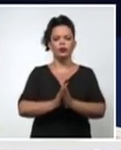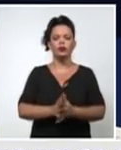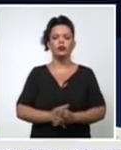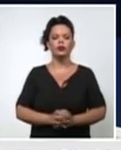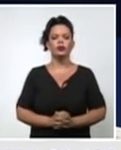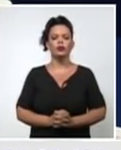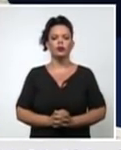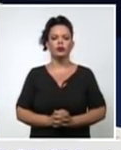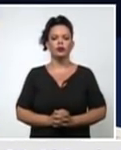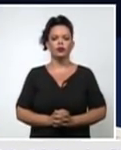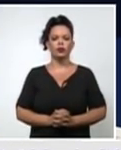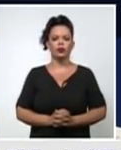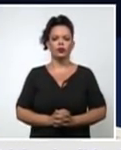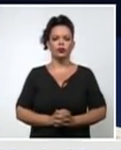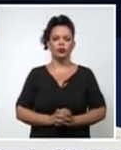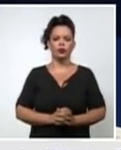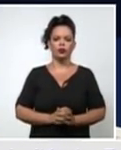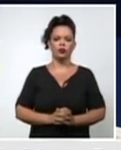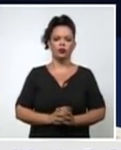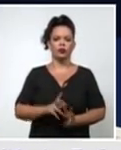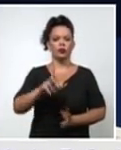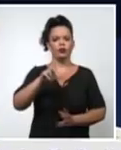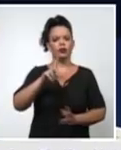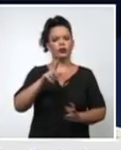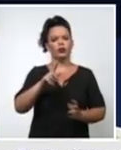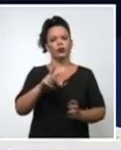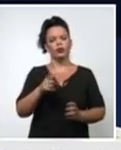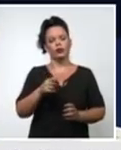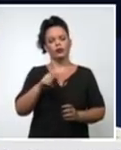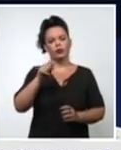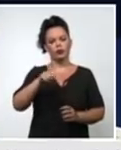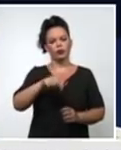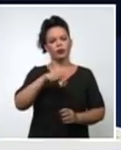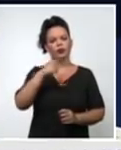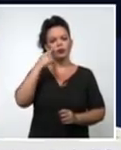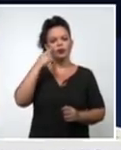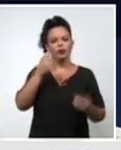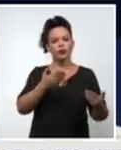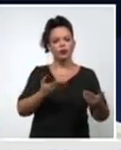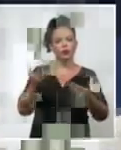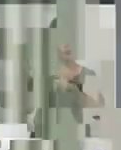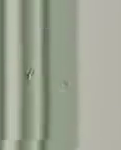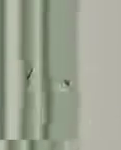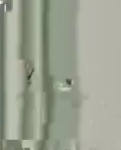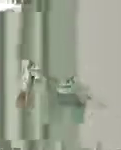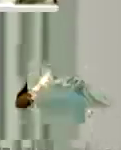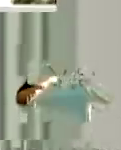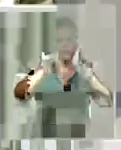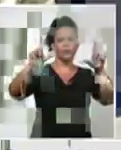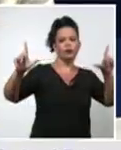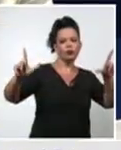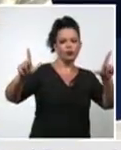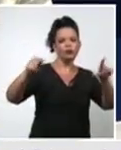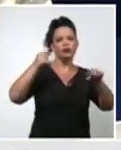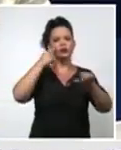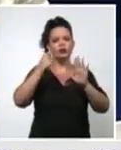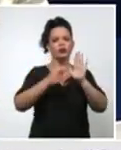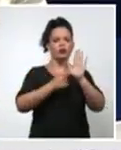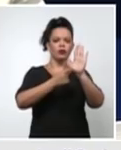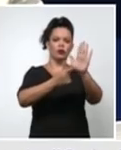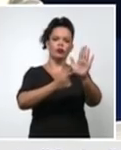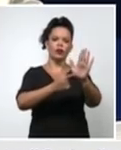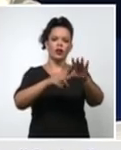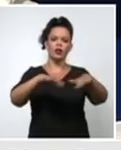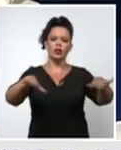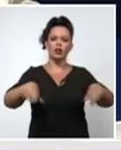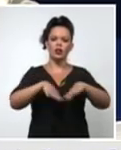Lilian que nos ayude con unas pantallas que hablan del comportamiento del coronavirus en los